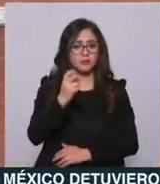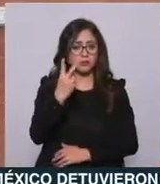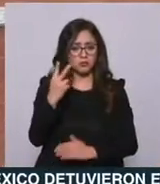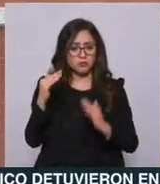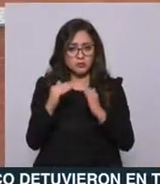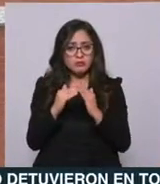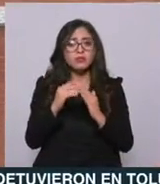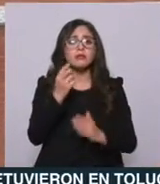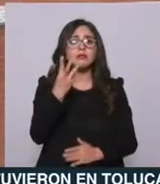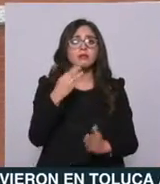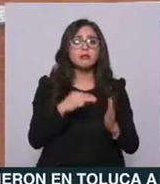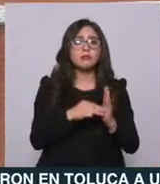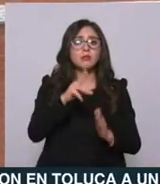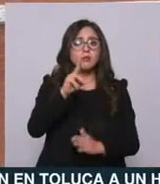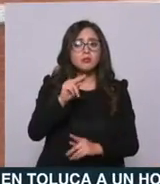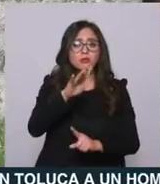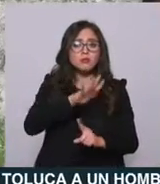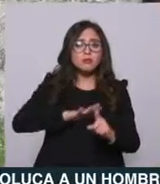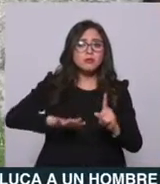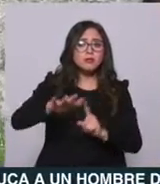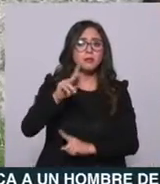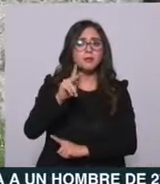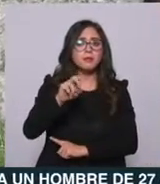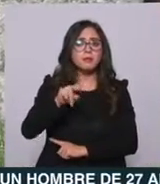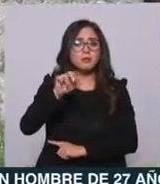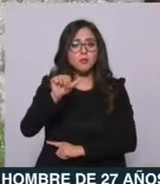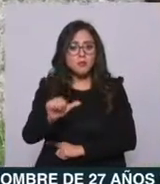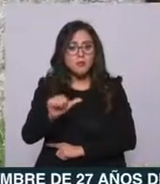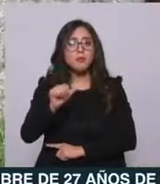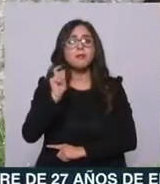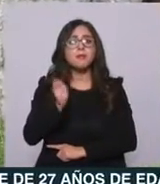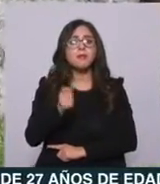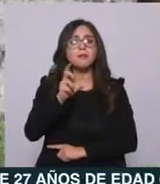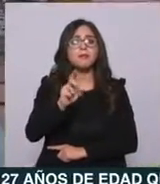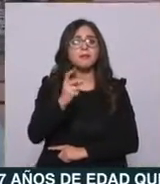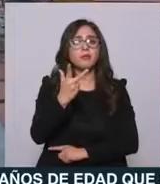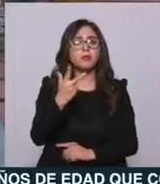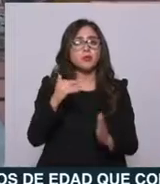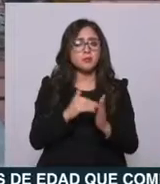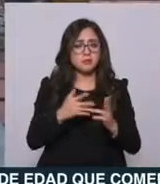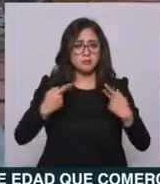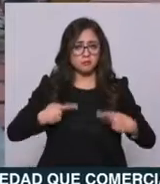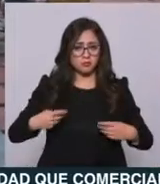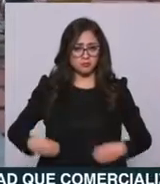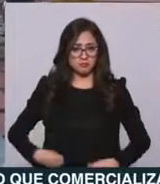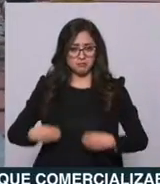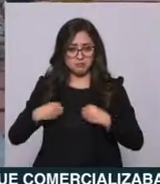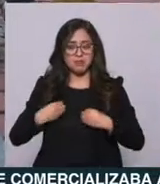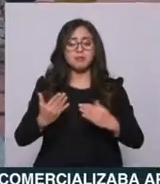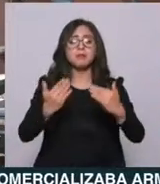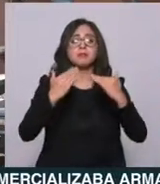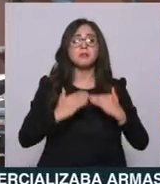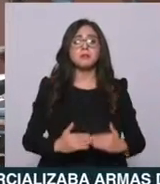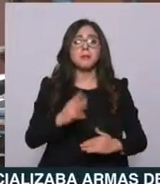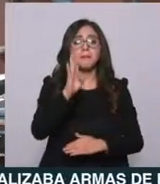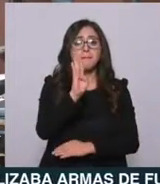cuales 3.080 se ubican en el perímetro A y están habitados por 38.000 personas, en tanto que en el perímetro B